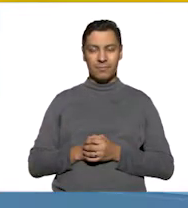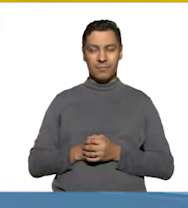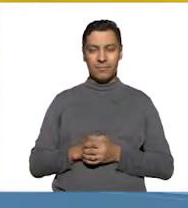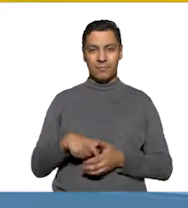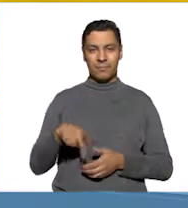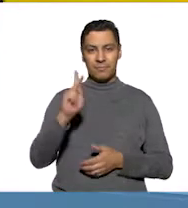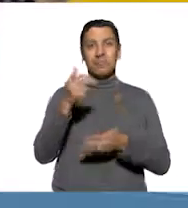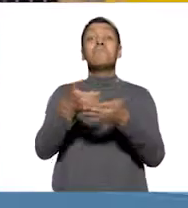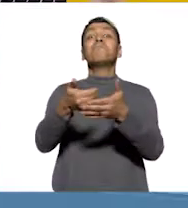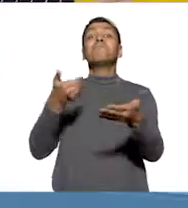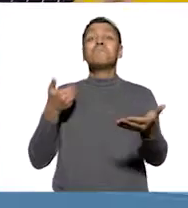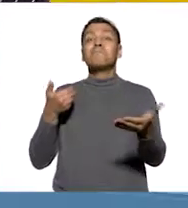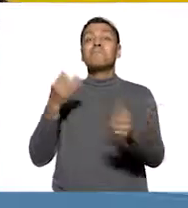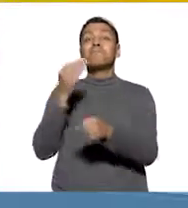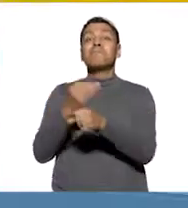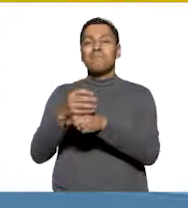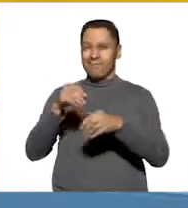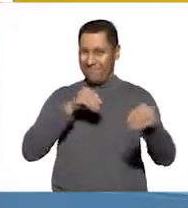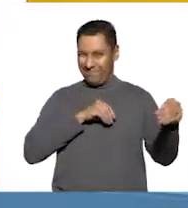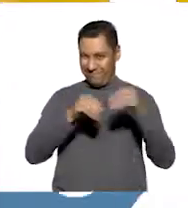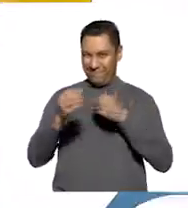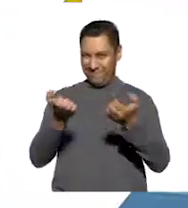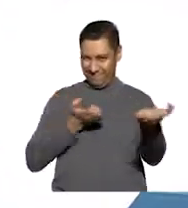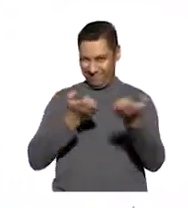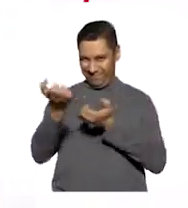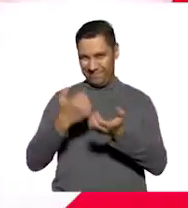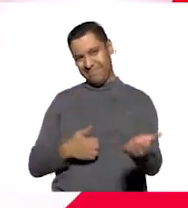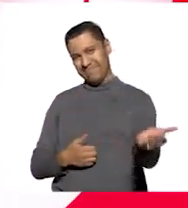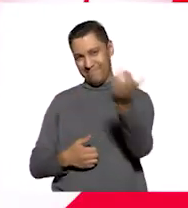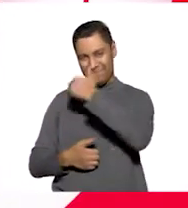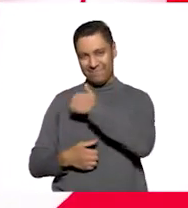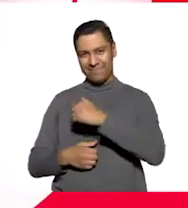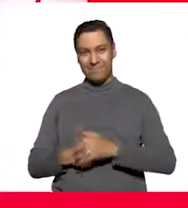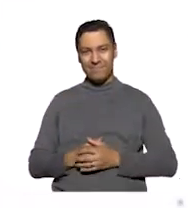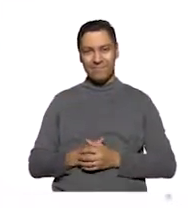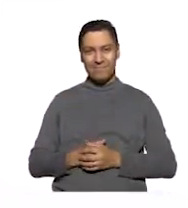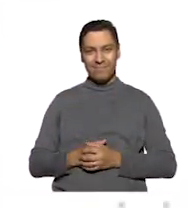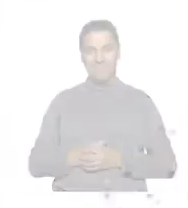Pero antes, vamos a movernos un poco.